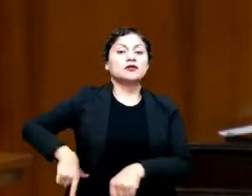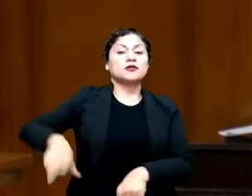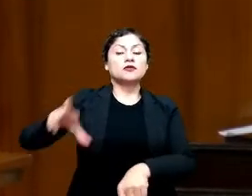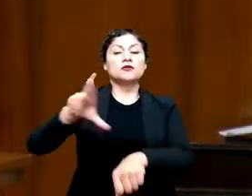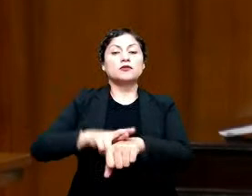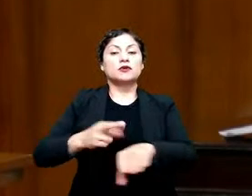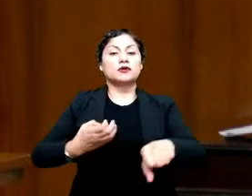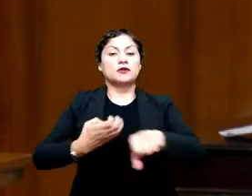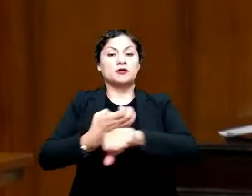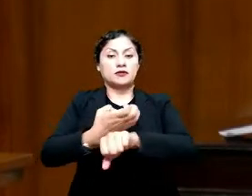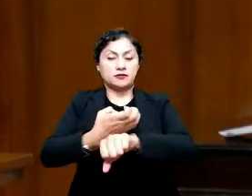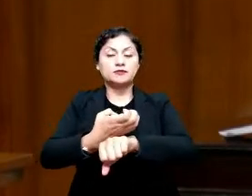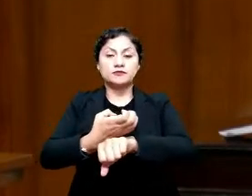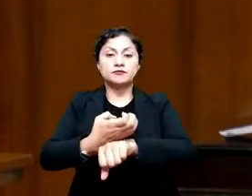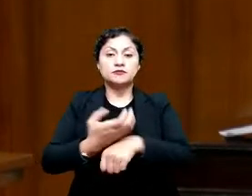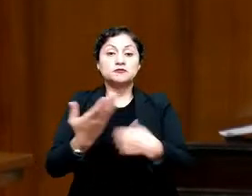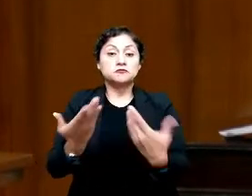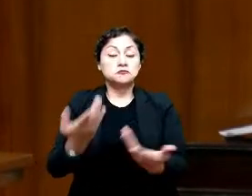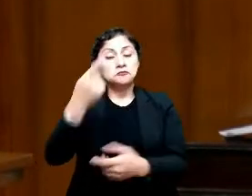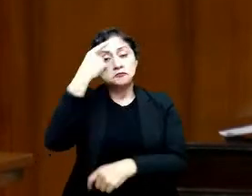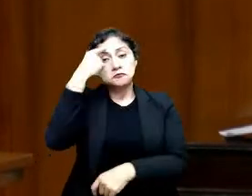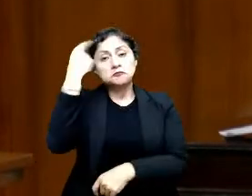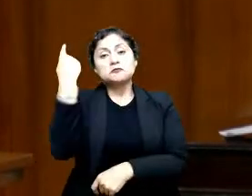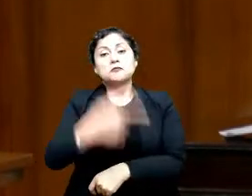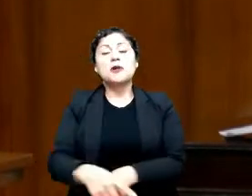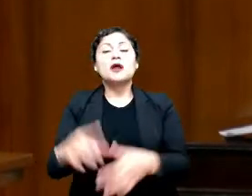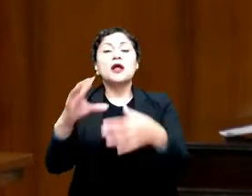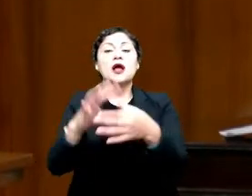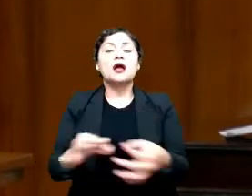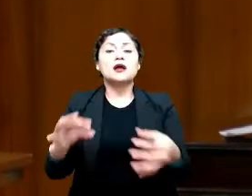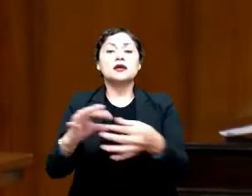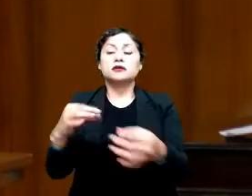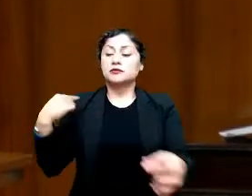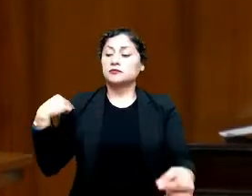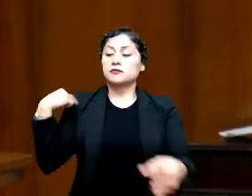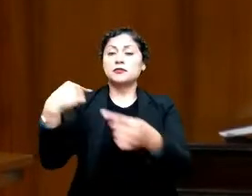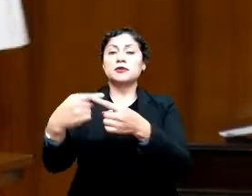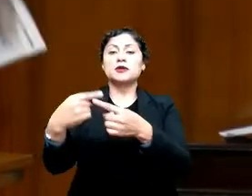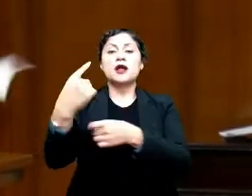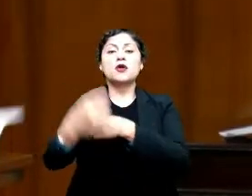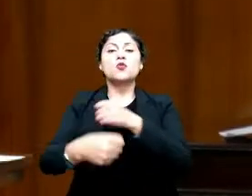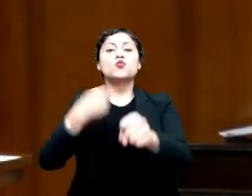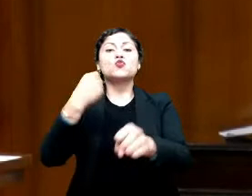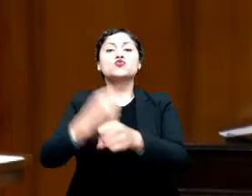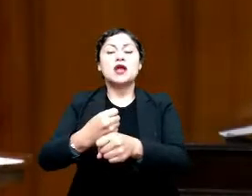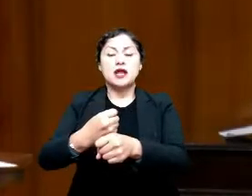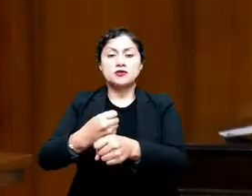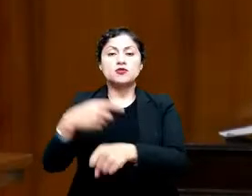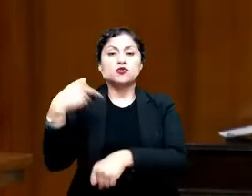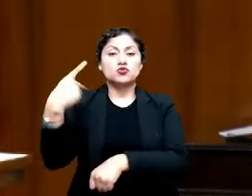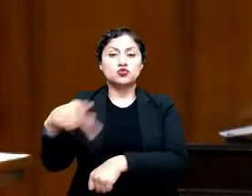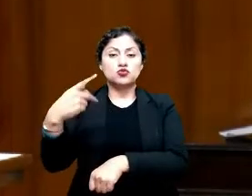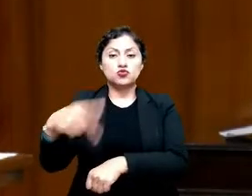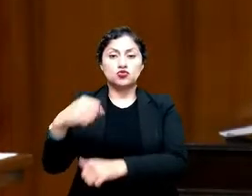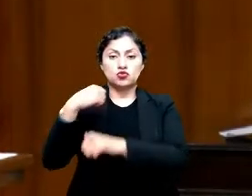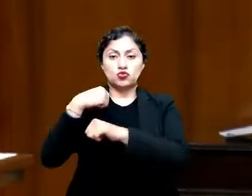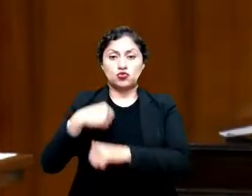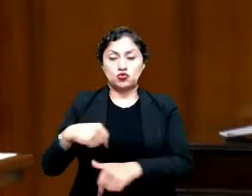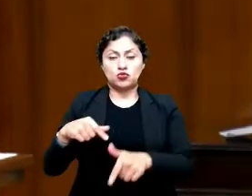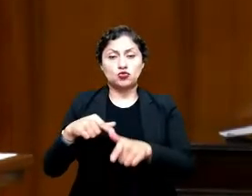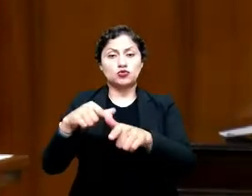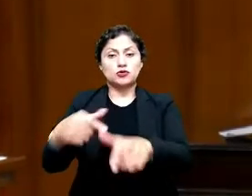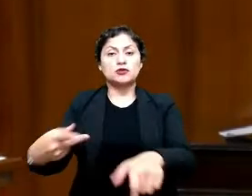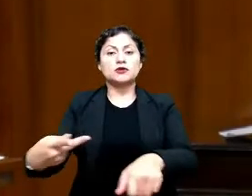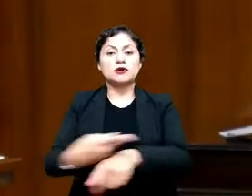Estado a dar cuenta del trabajo realizado durante un año más de gestión de la Administración